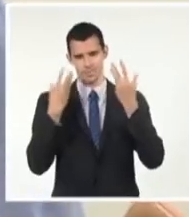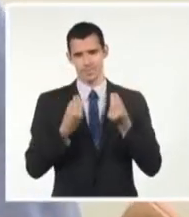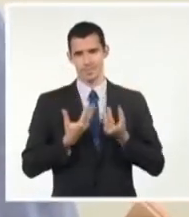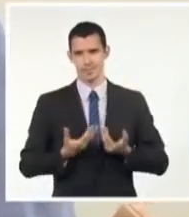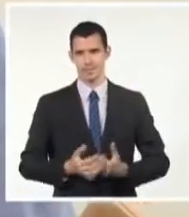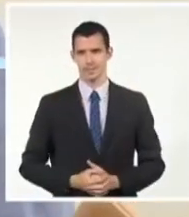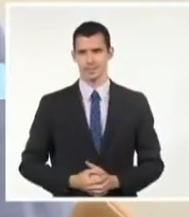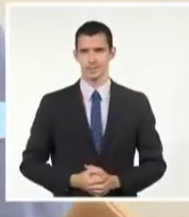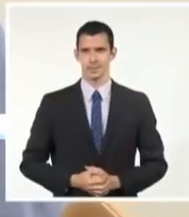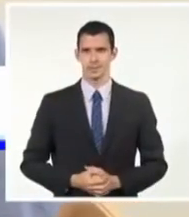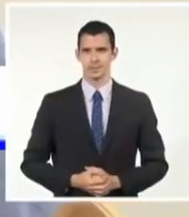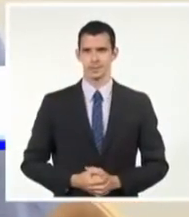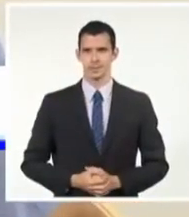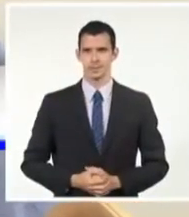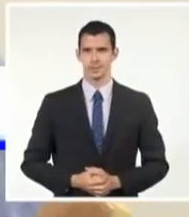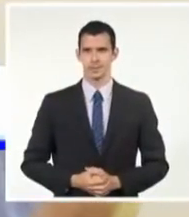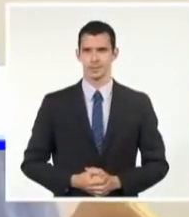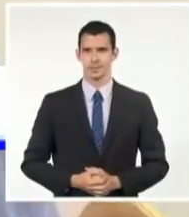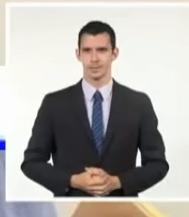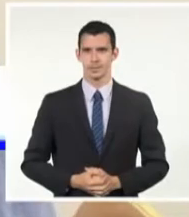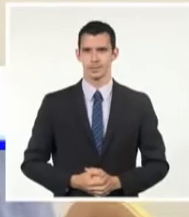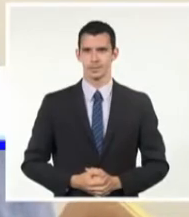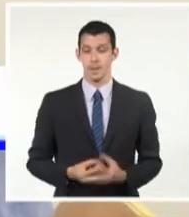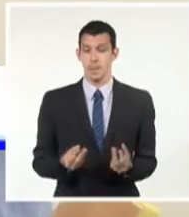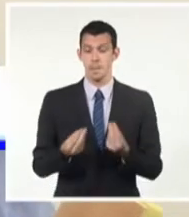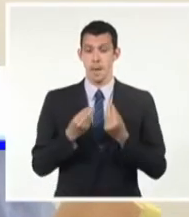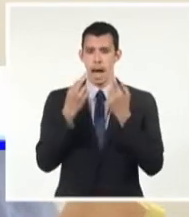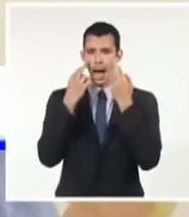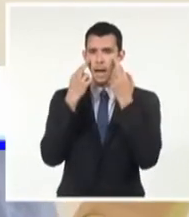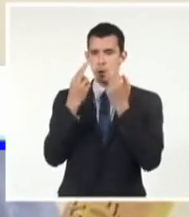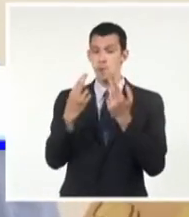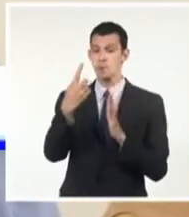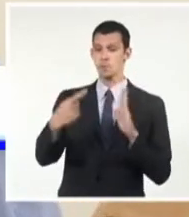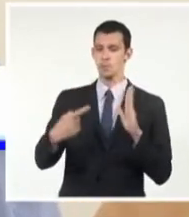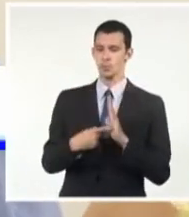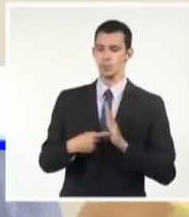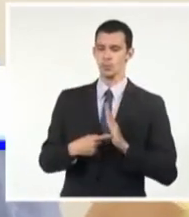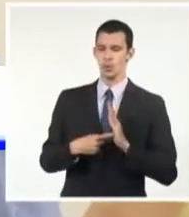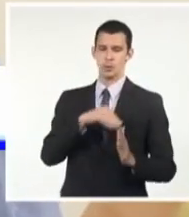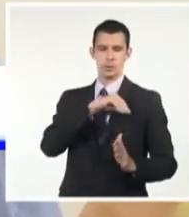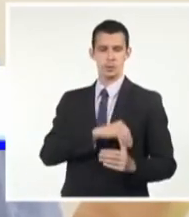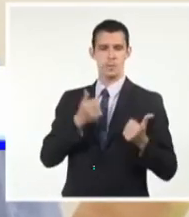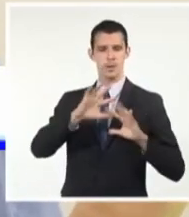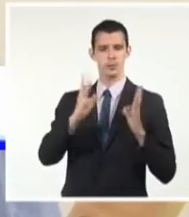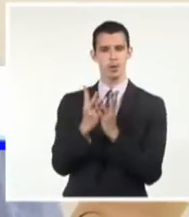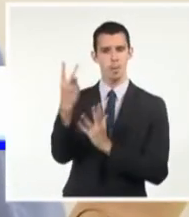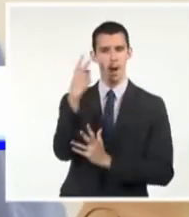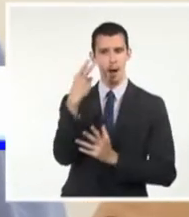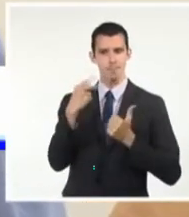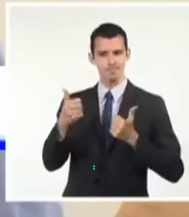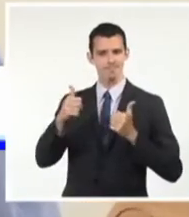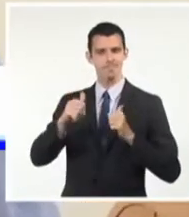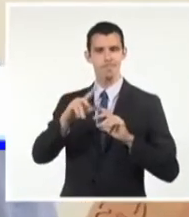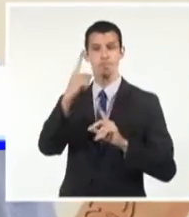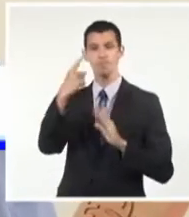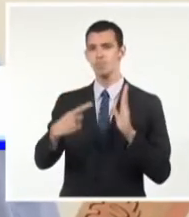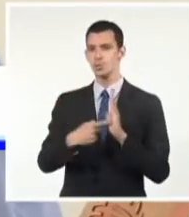honor y a la vez un compromiso. Sigo comprometida con el